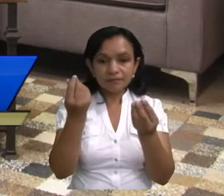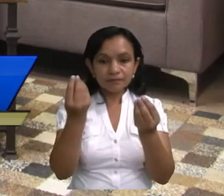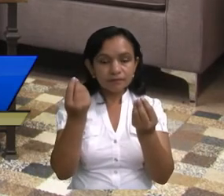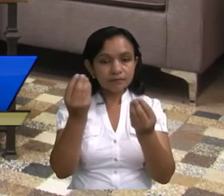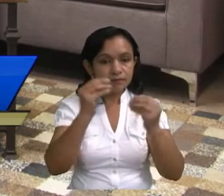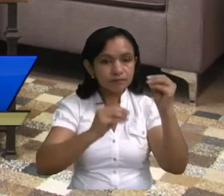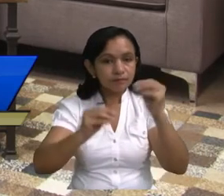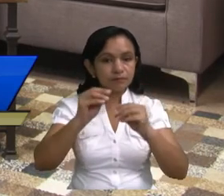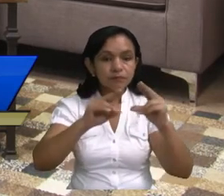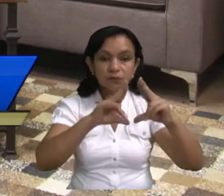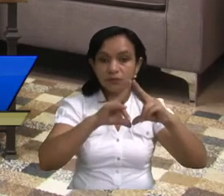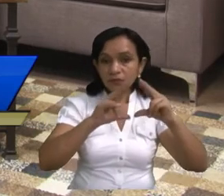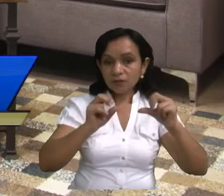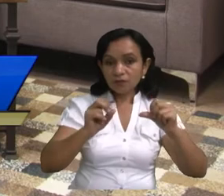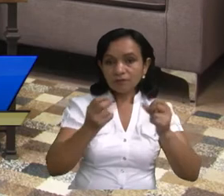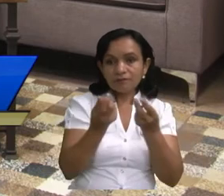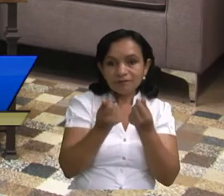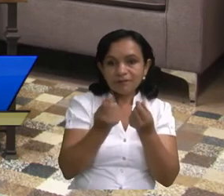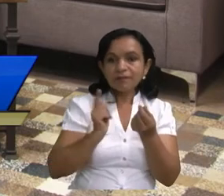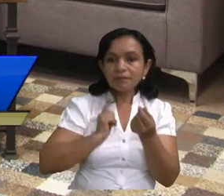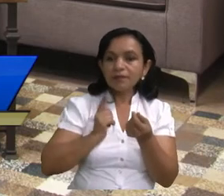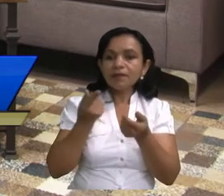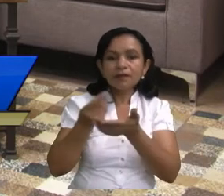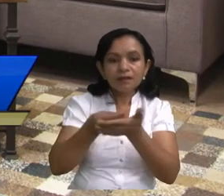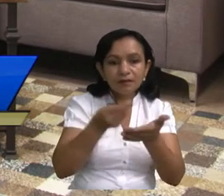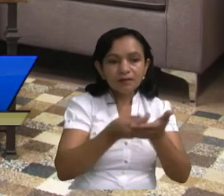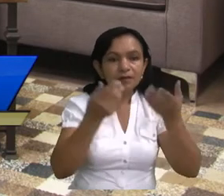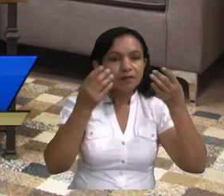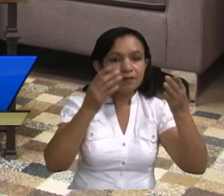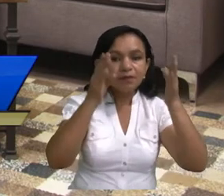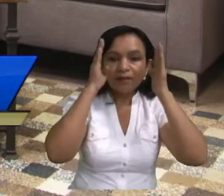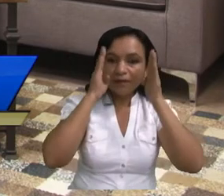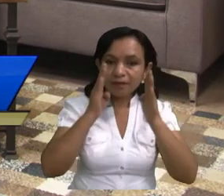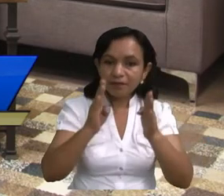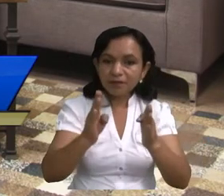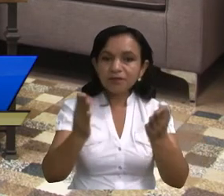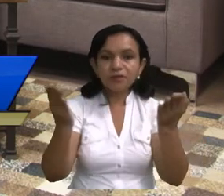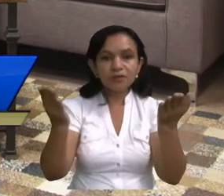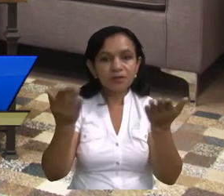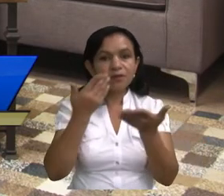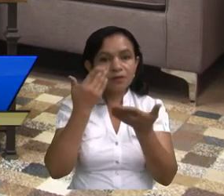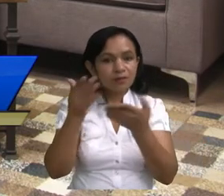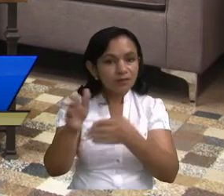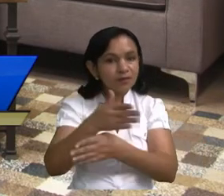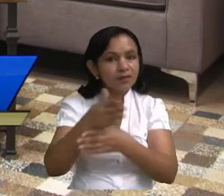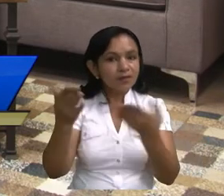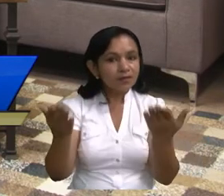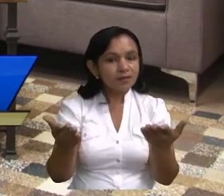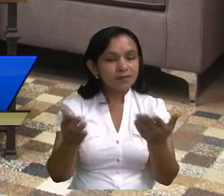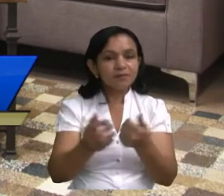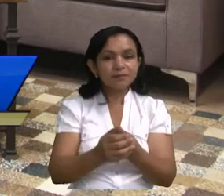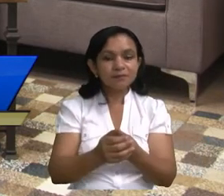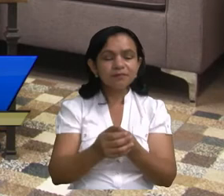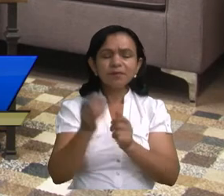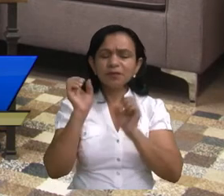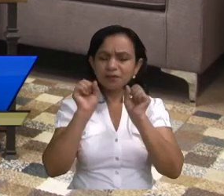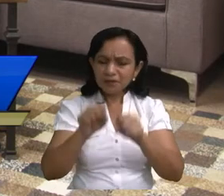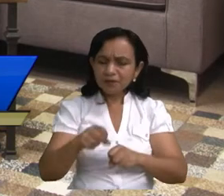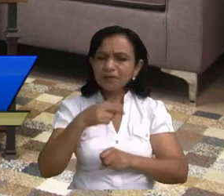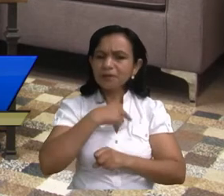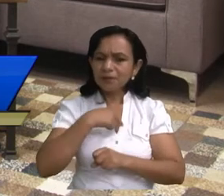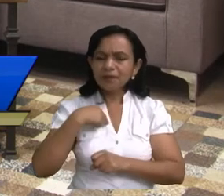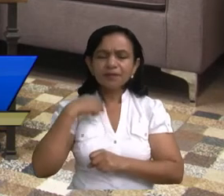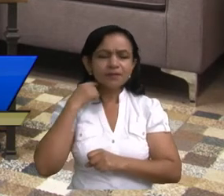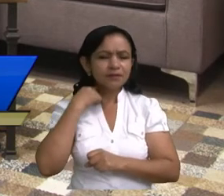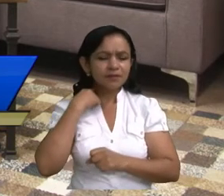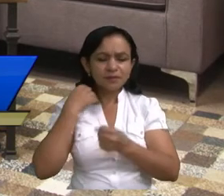económicamente claro, también hay que disponer fondos para la atención, pero siempre lo logramos hacer porque hay siempre